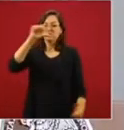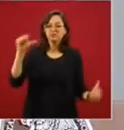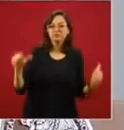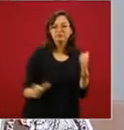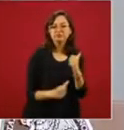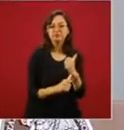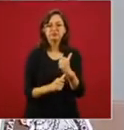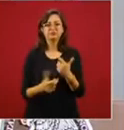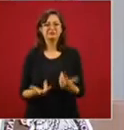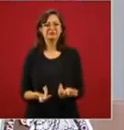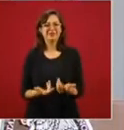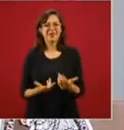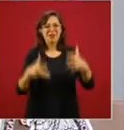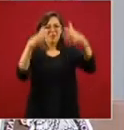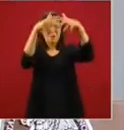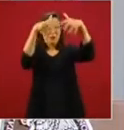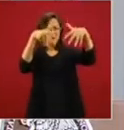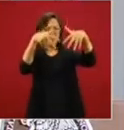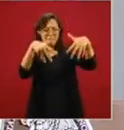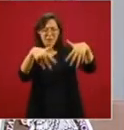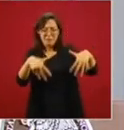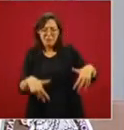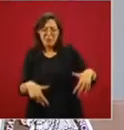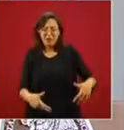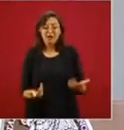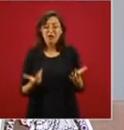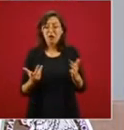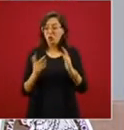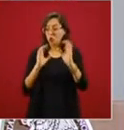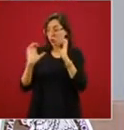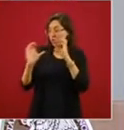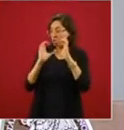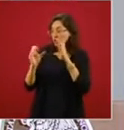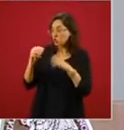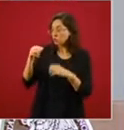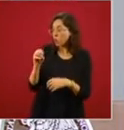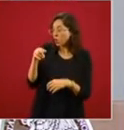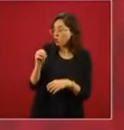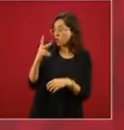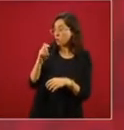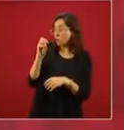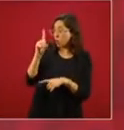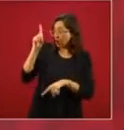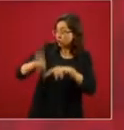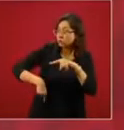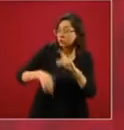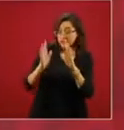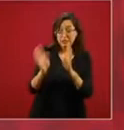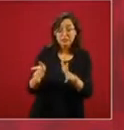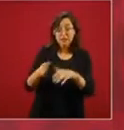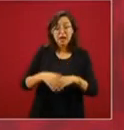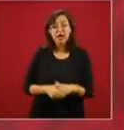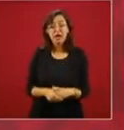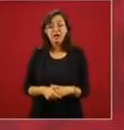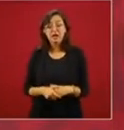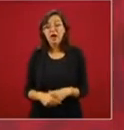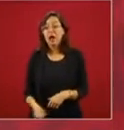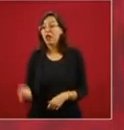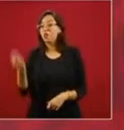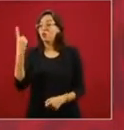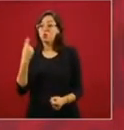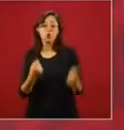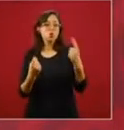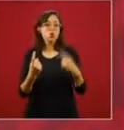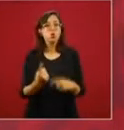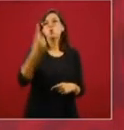¿Y qué? ¿Ya no hay monopolios en la comunicación? ¿Ya no hay actores preponderantes, como